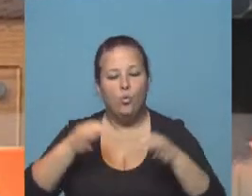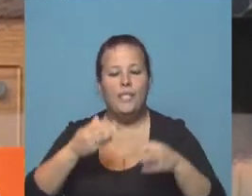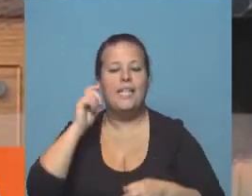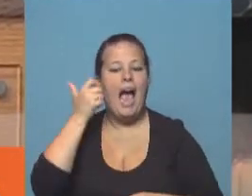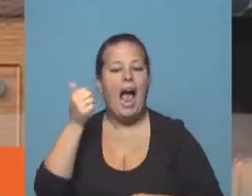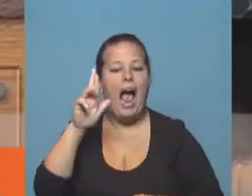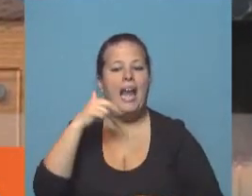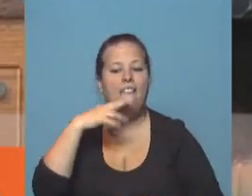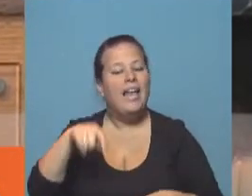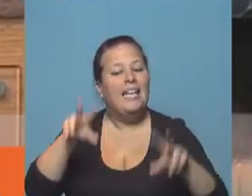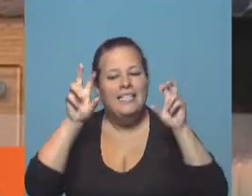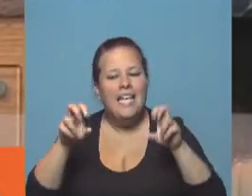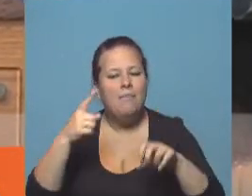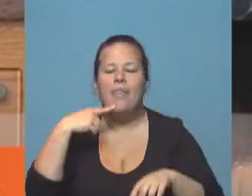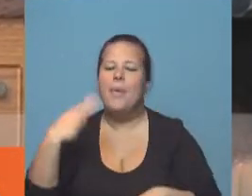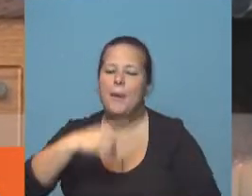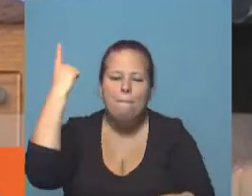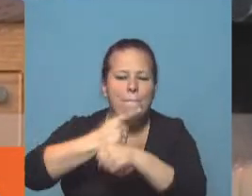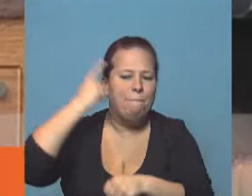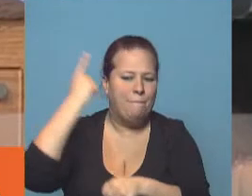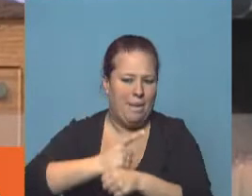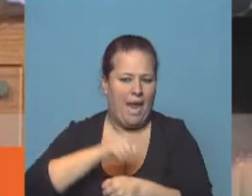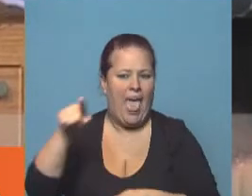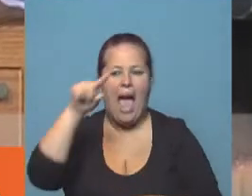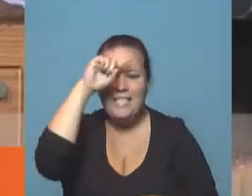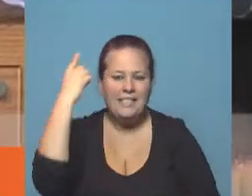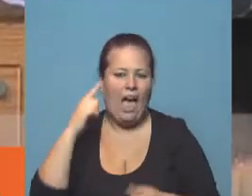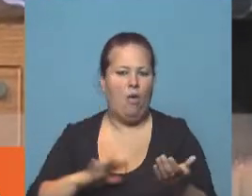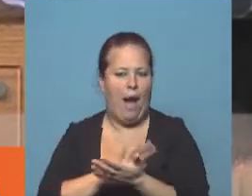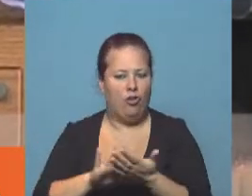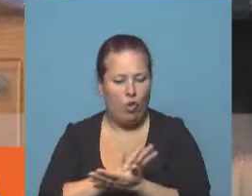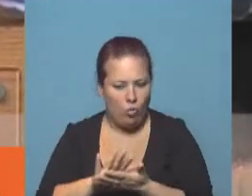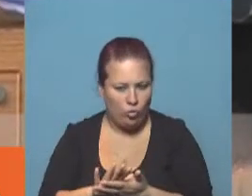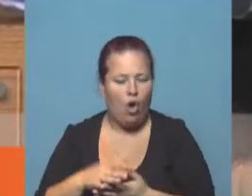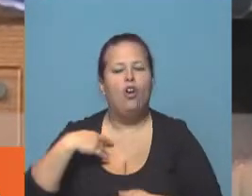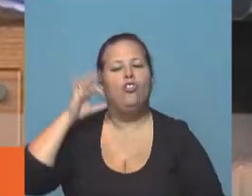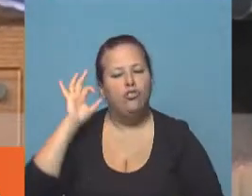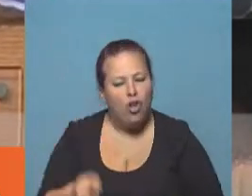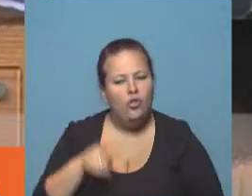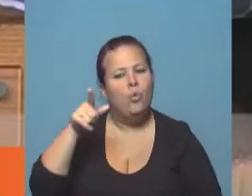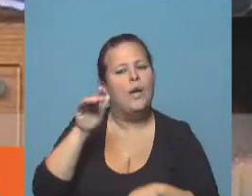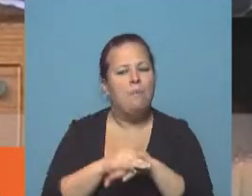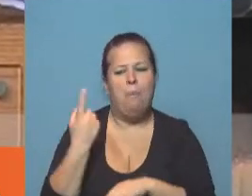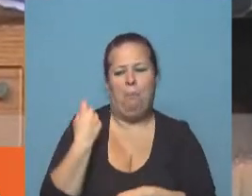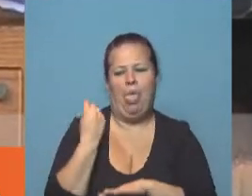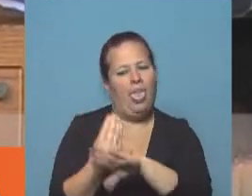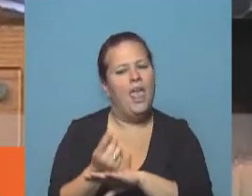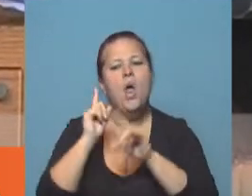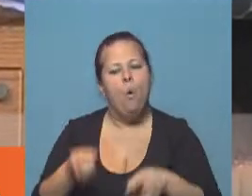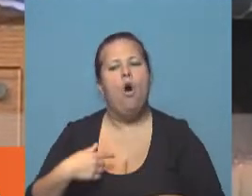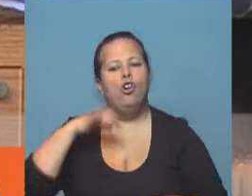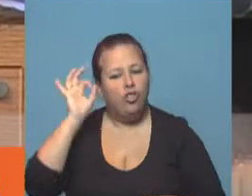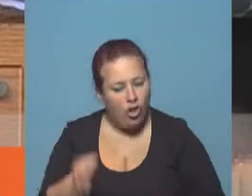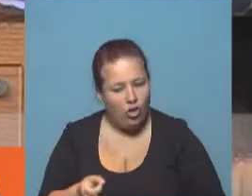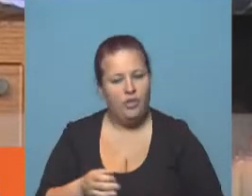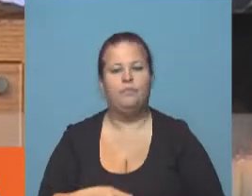que la causa sea una prioridad de Estado. Sabemos que llevan en su cargo poco tiempo, pero sabemos